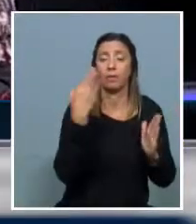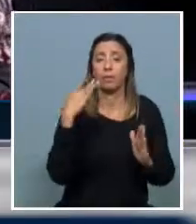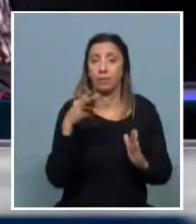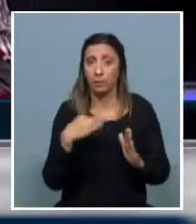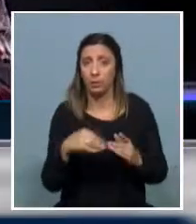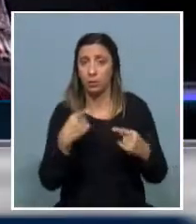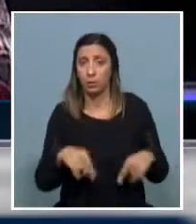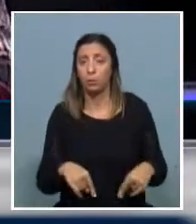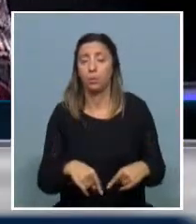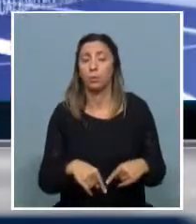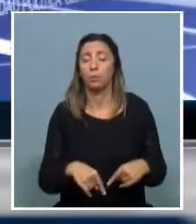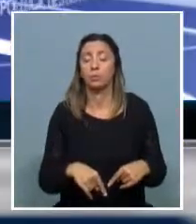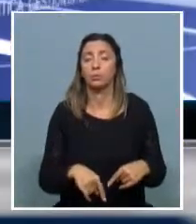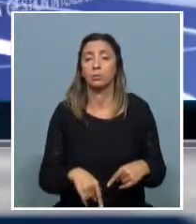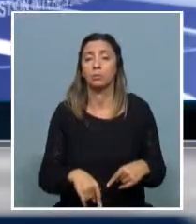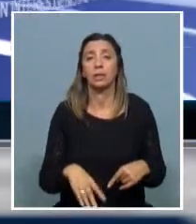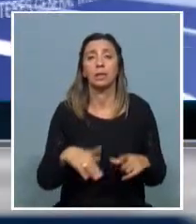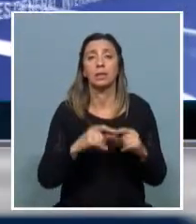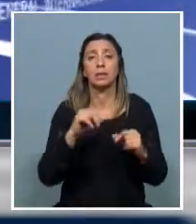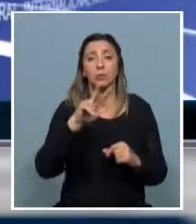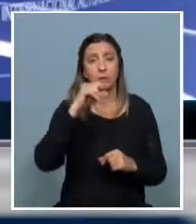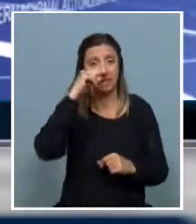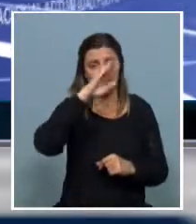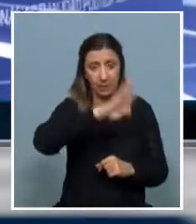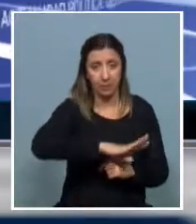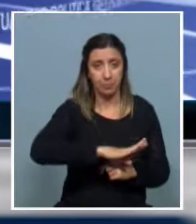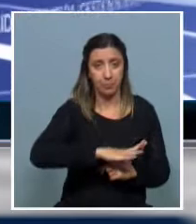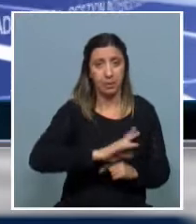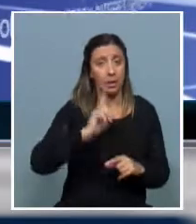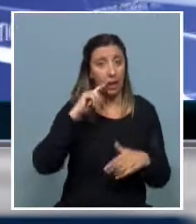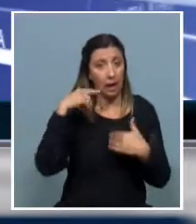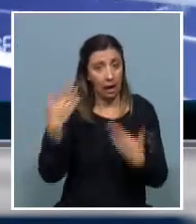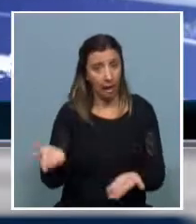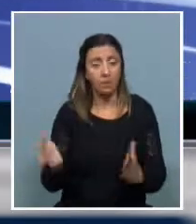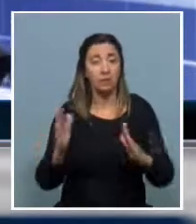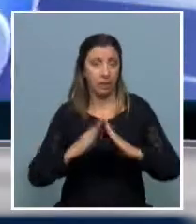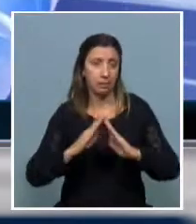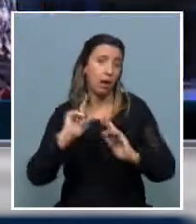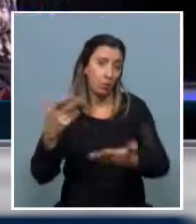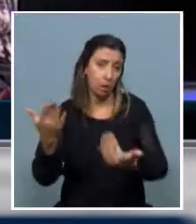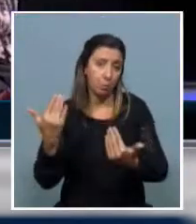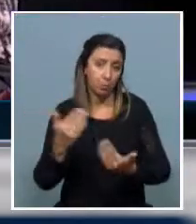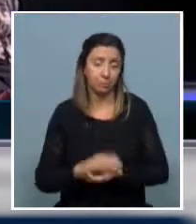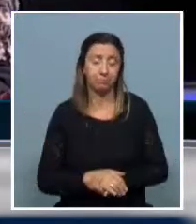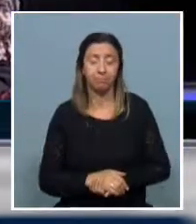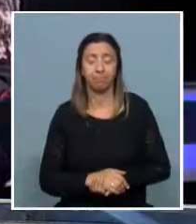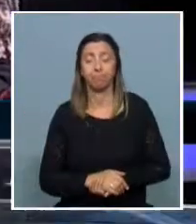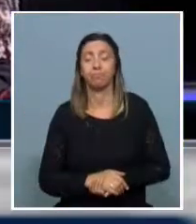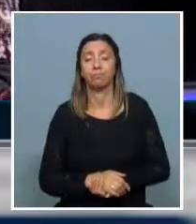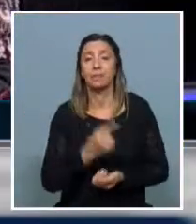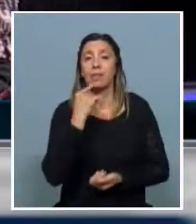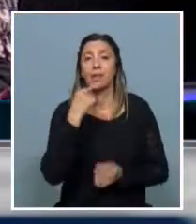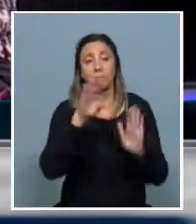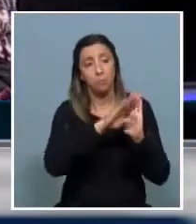debían ajustarse a los parámetros del artículo 74 para poder adjudicar las viviendas. Y establece